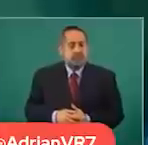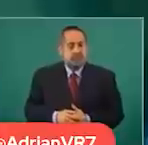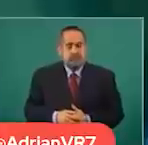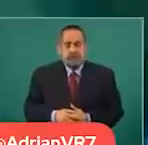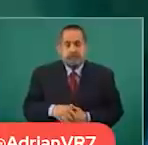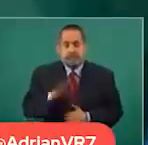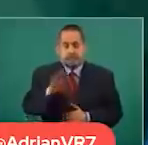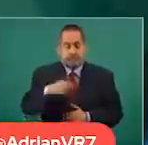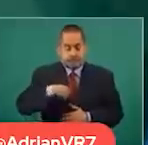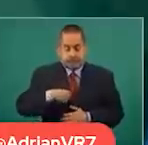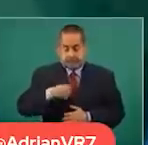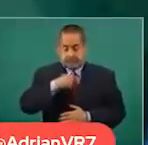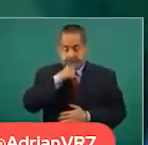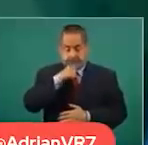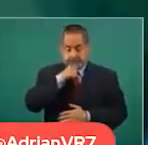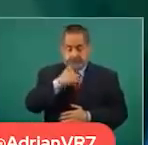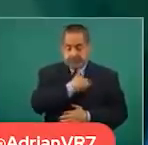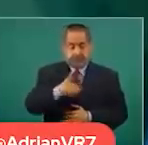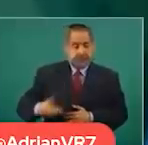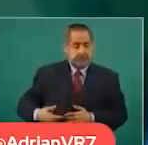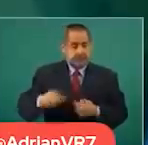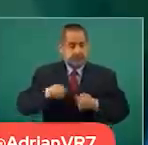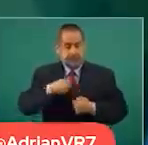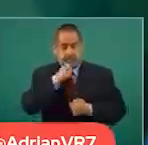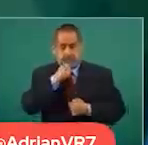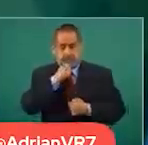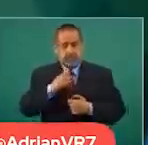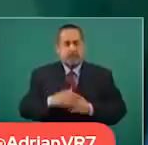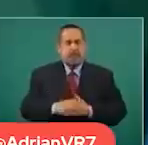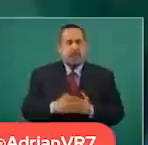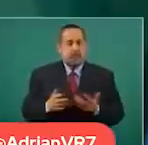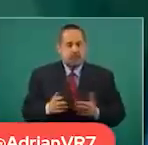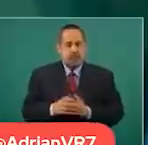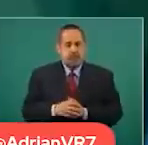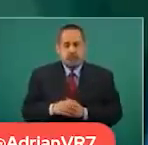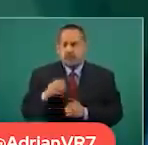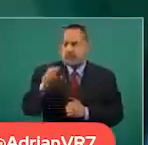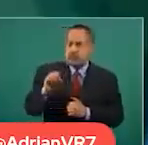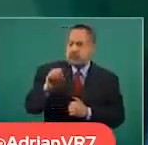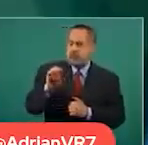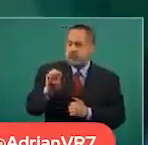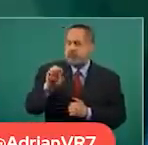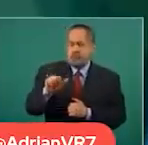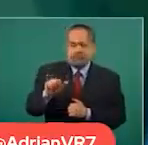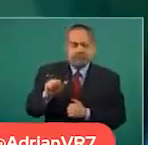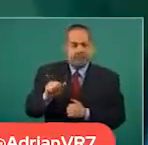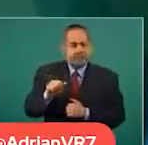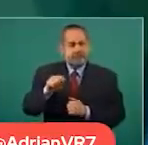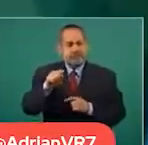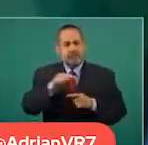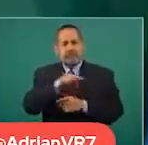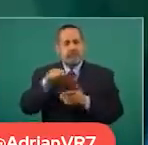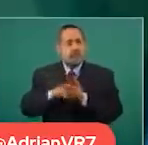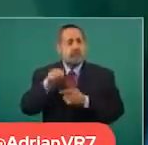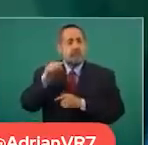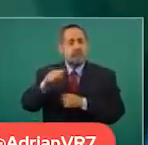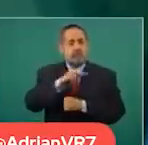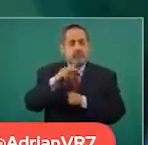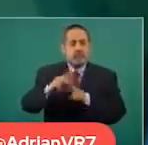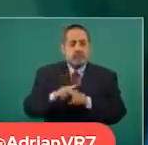que tienden a bloquearse, o por lo menos no tiene mucho margen de maniobra Alberto para sacar